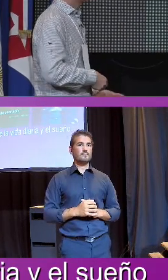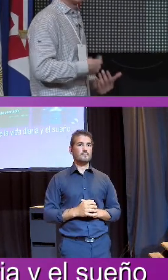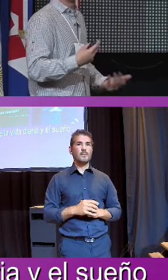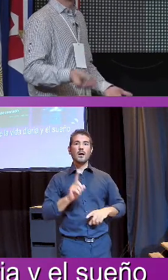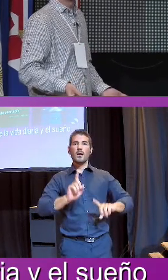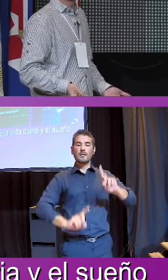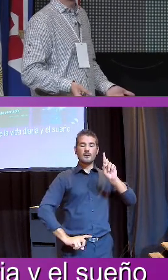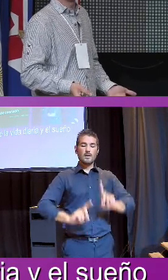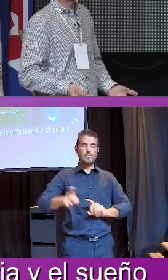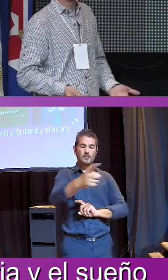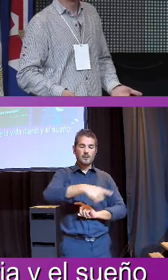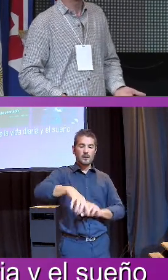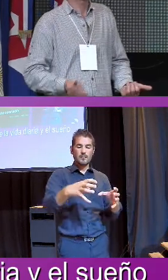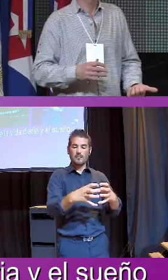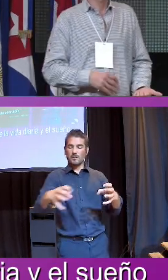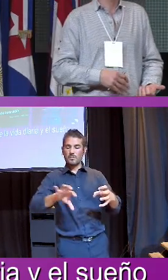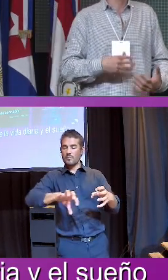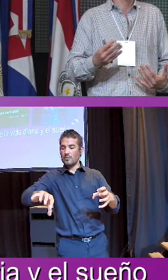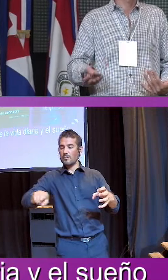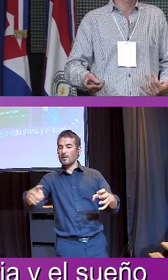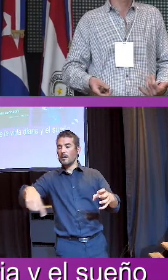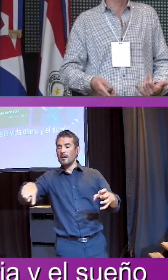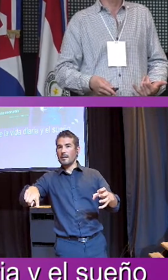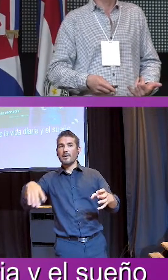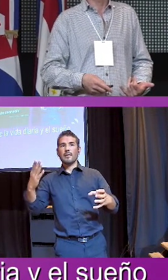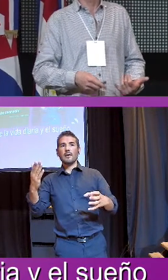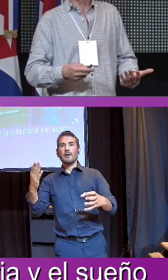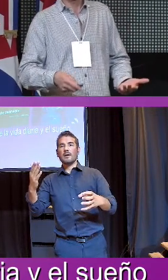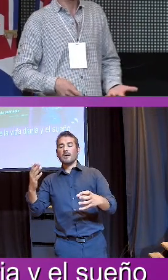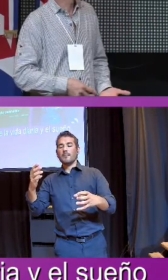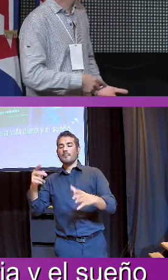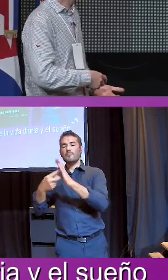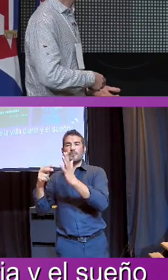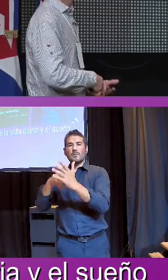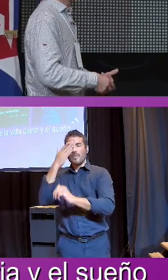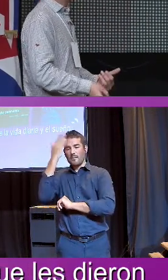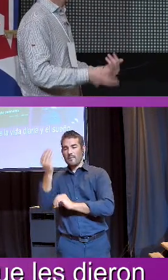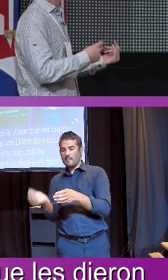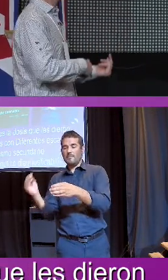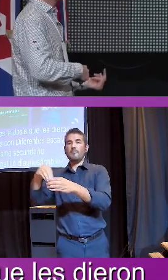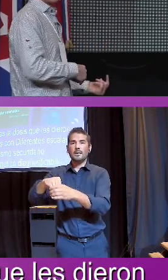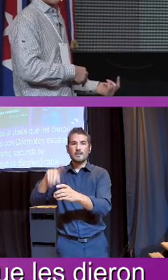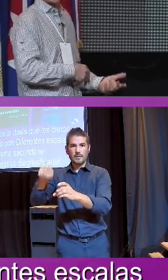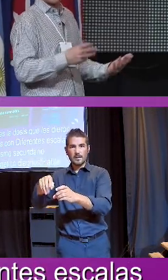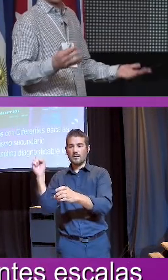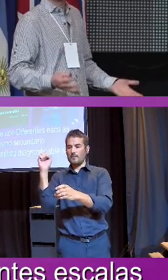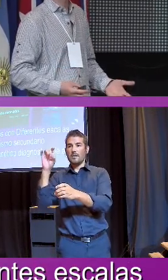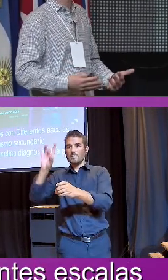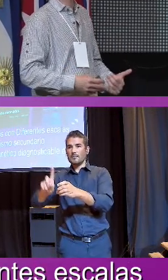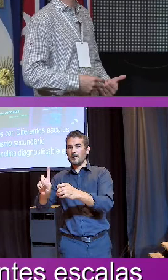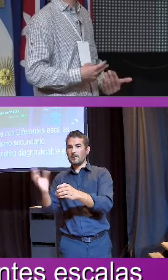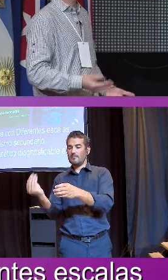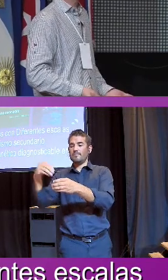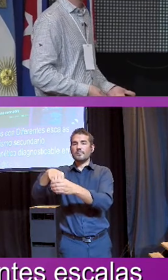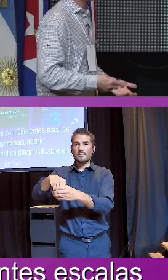Algunos tenían un diagnóstico de autismo secundario o relacionado con otro síndrome genético diagnosticable. Los otros, la mayoría, eran lo que se